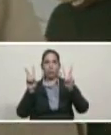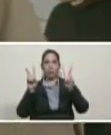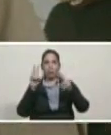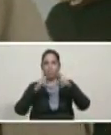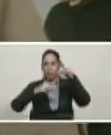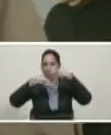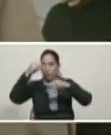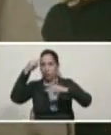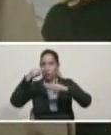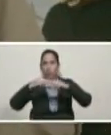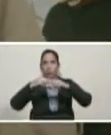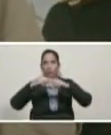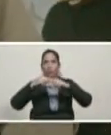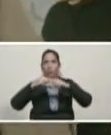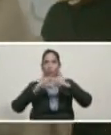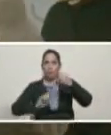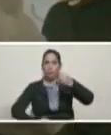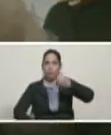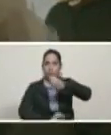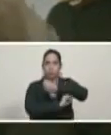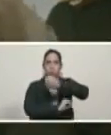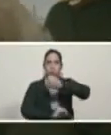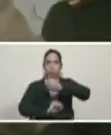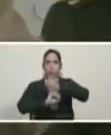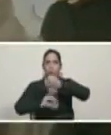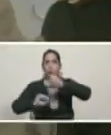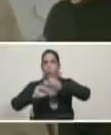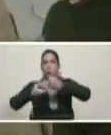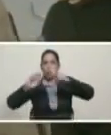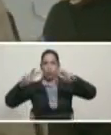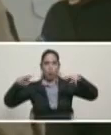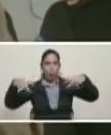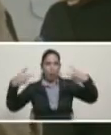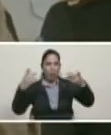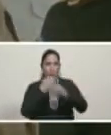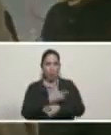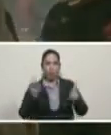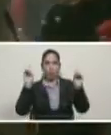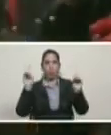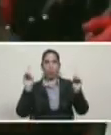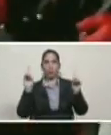construyó las bases de una nueva democracia,